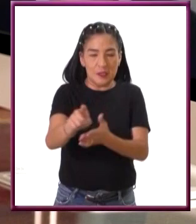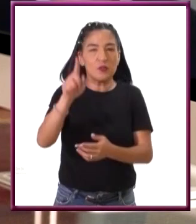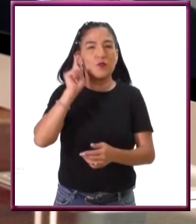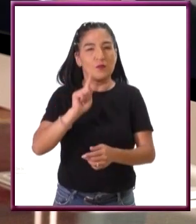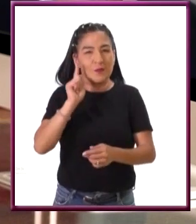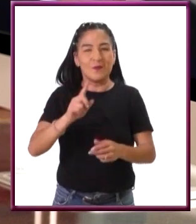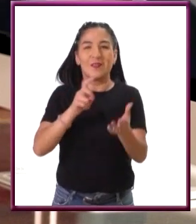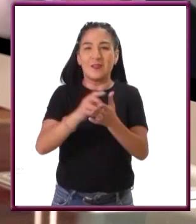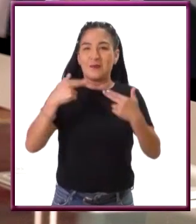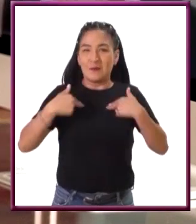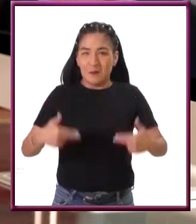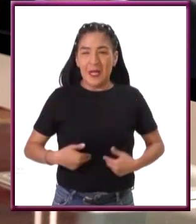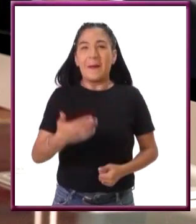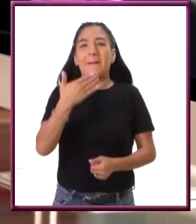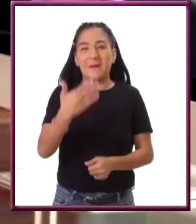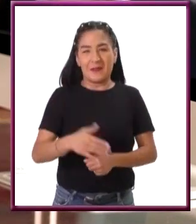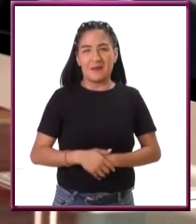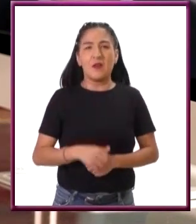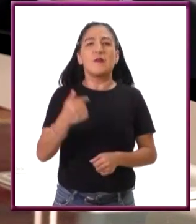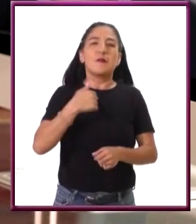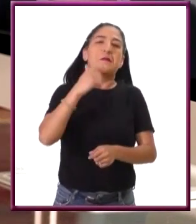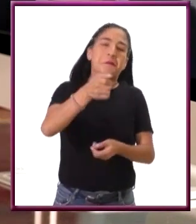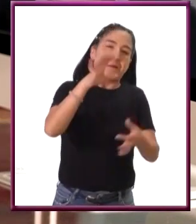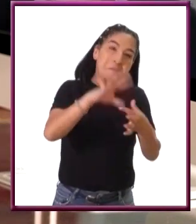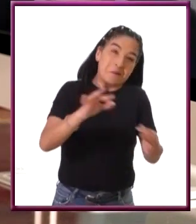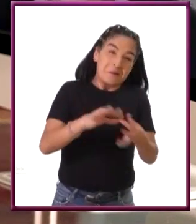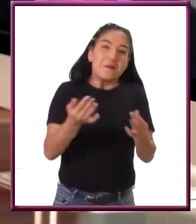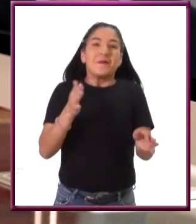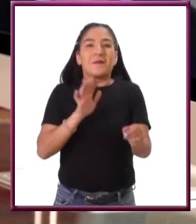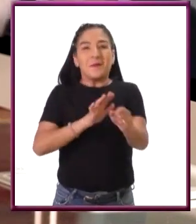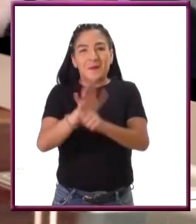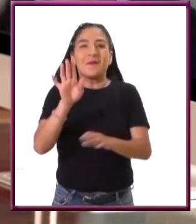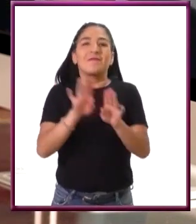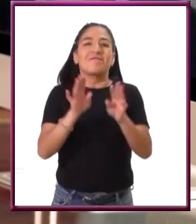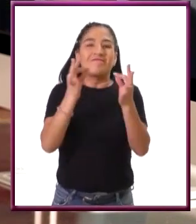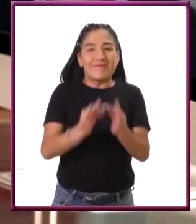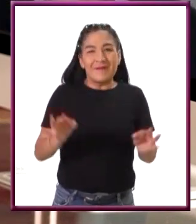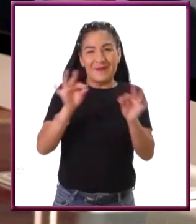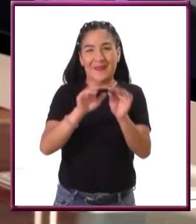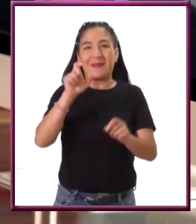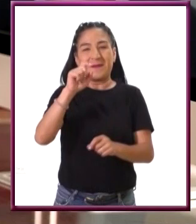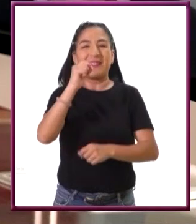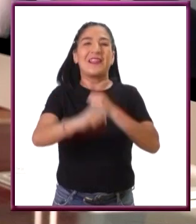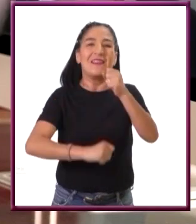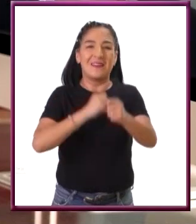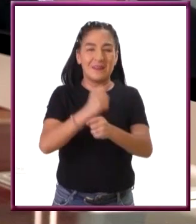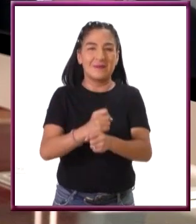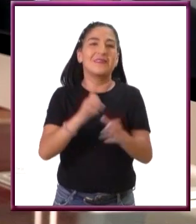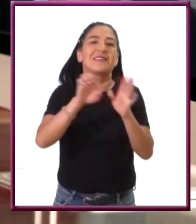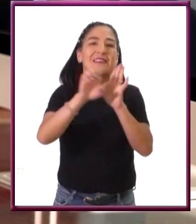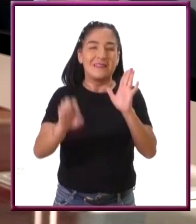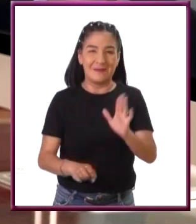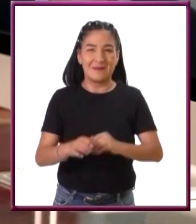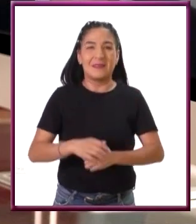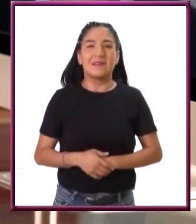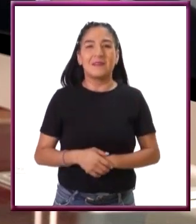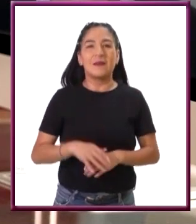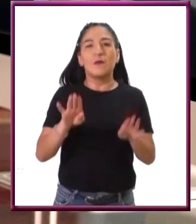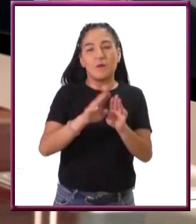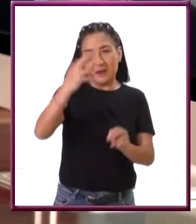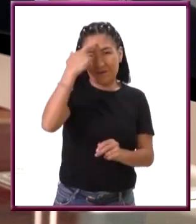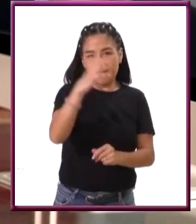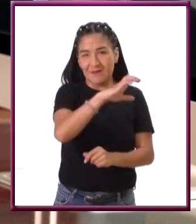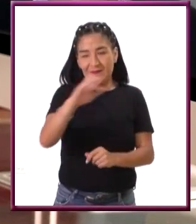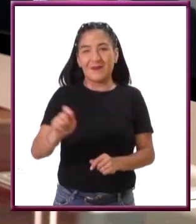derechos humanos de las mujeres. Yo te diría que los grandes pasos en los últimos 20 años ha sido, por ejemplo,